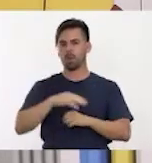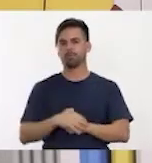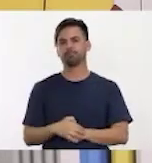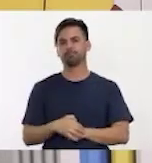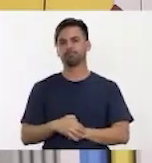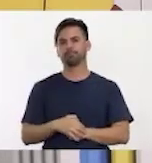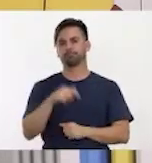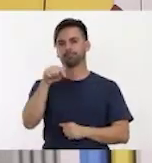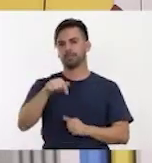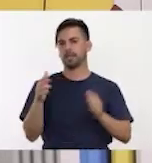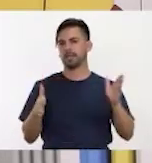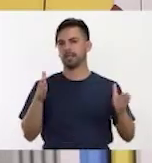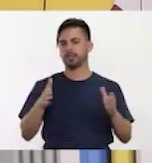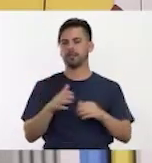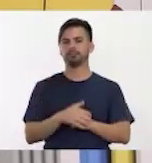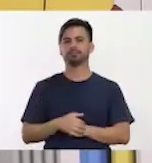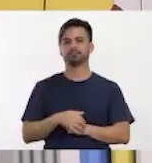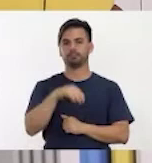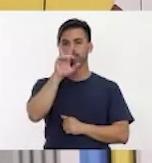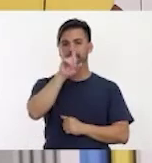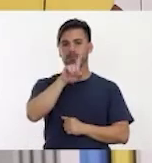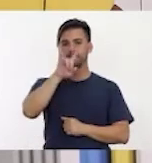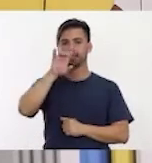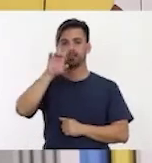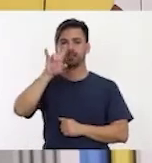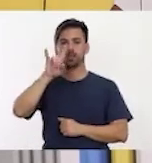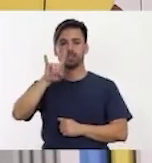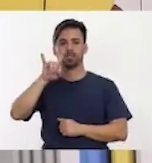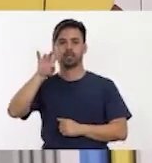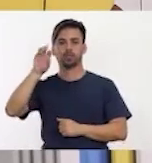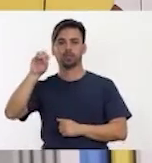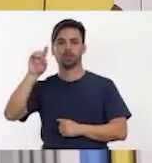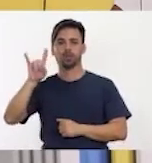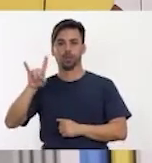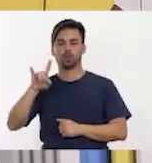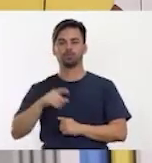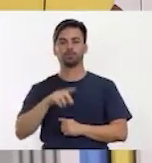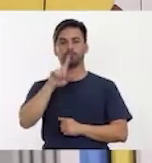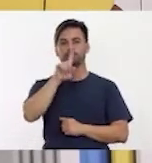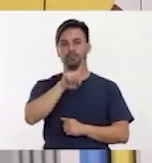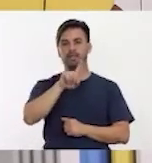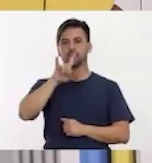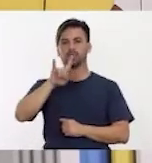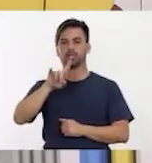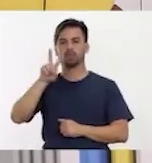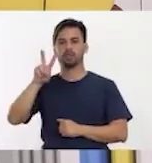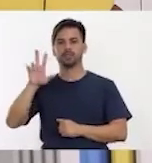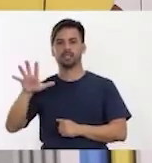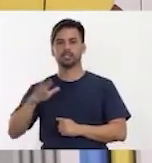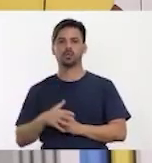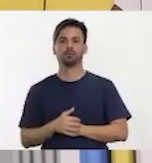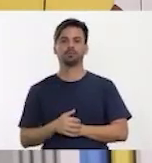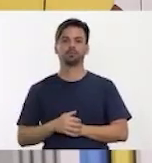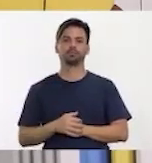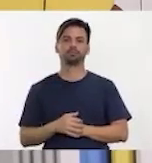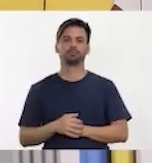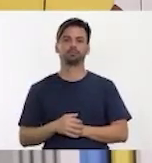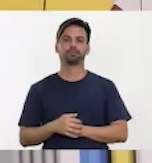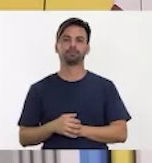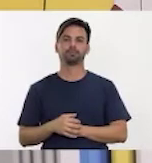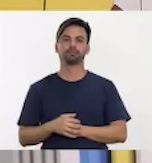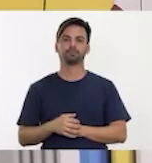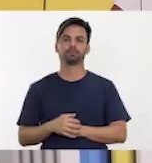Cuba en esta etapa. Me refiero entre 1902 y 1925, las